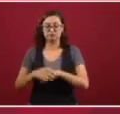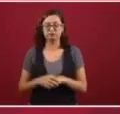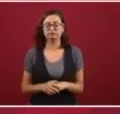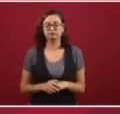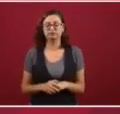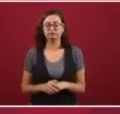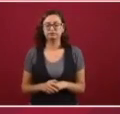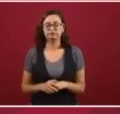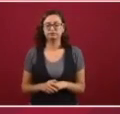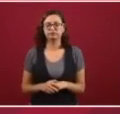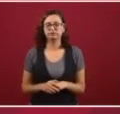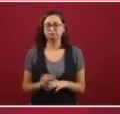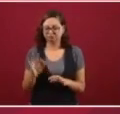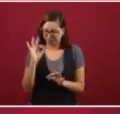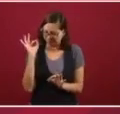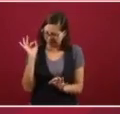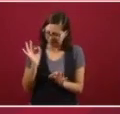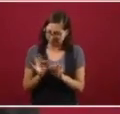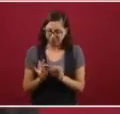Se entregan puntualmente